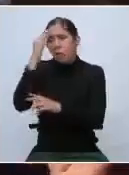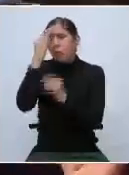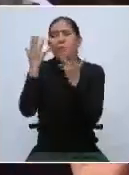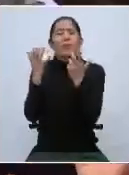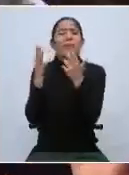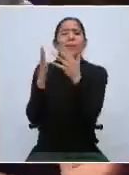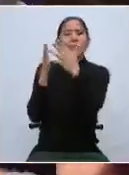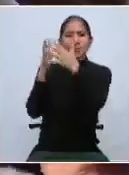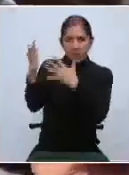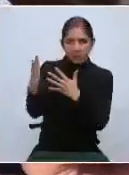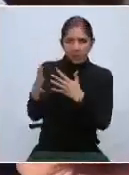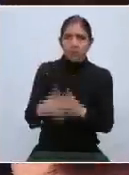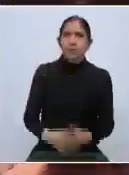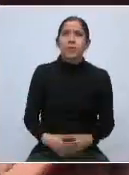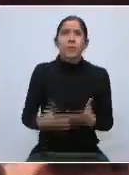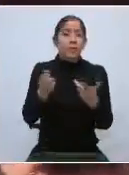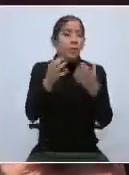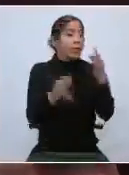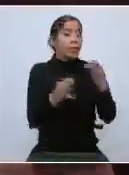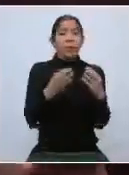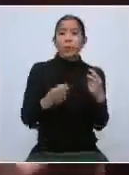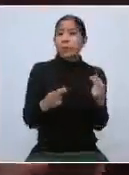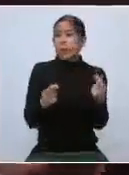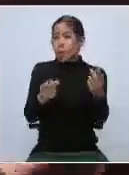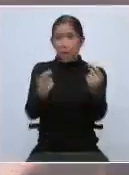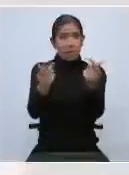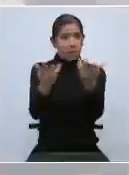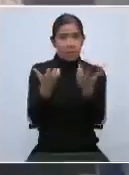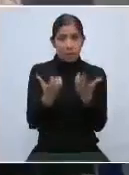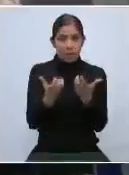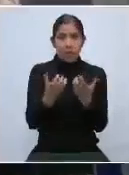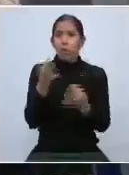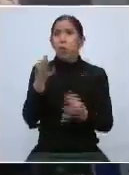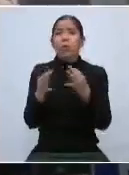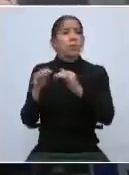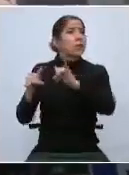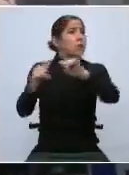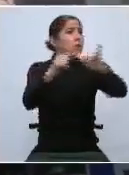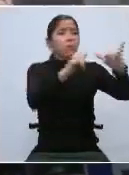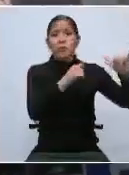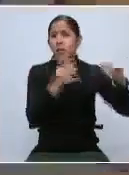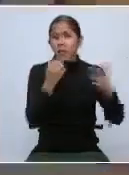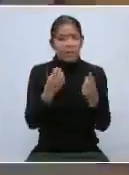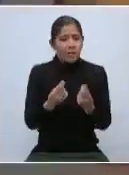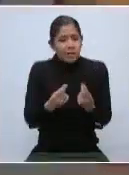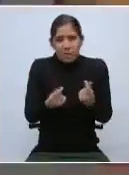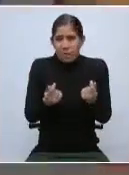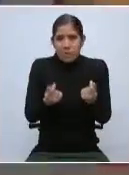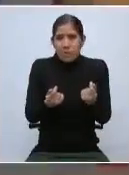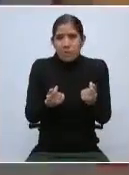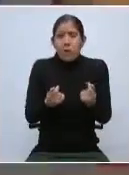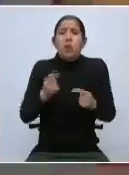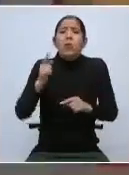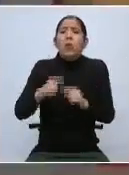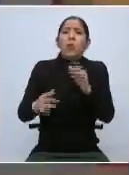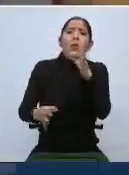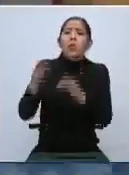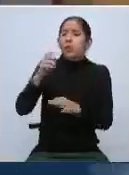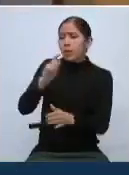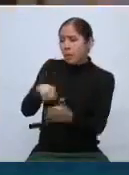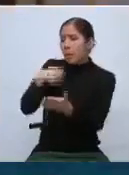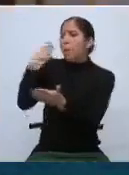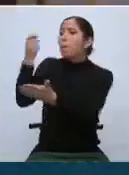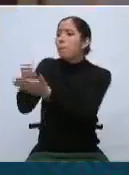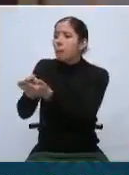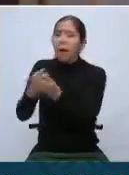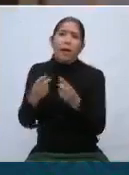toda vez de que haya una justicia rápida, una justicia pronta para todos y todas. No puede ser que la justicia se compre en nuestro